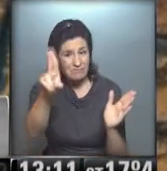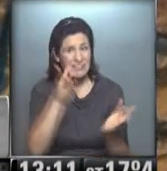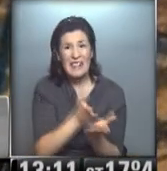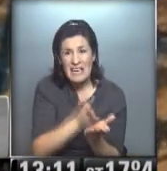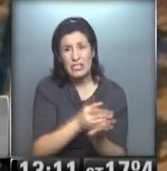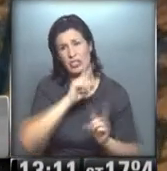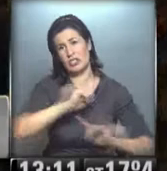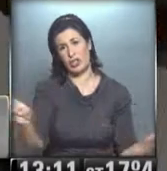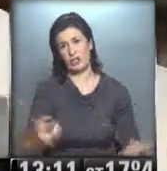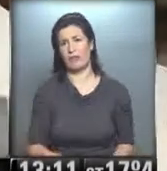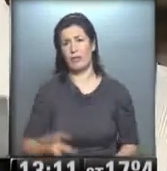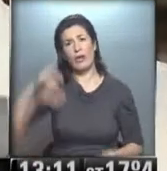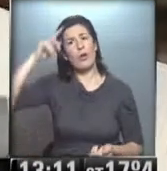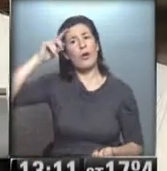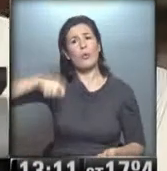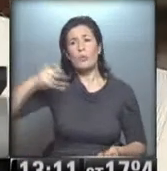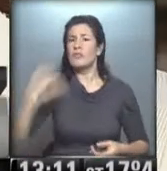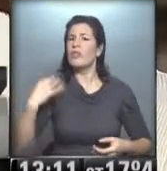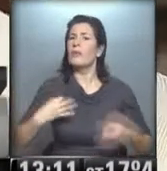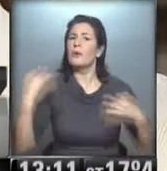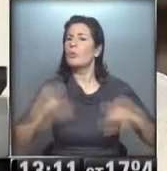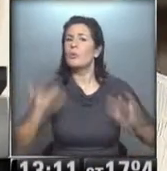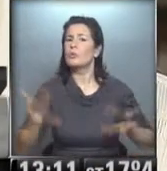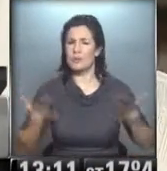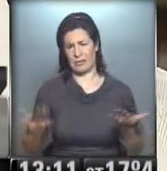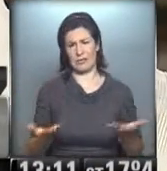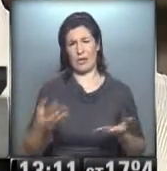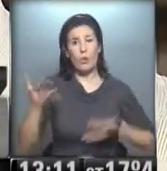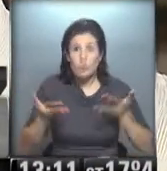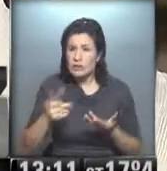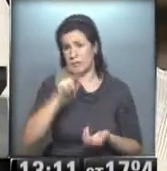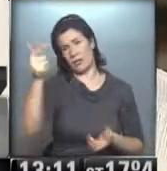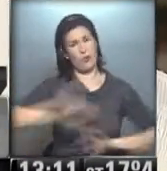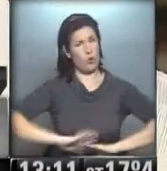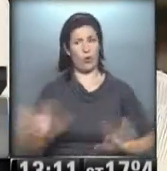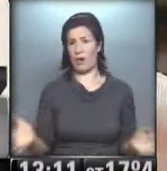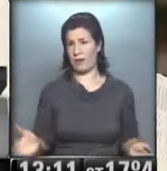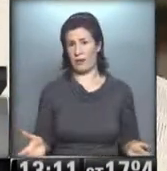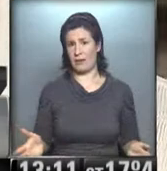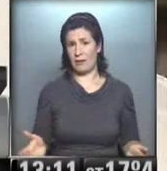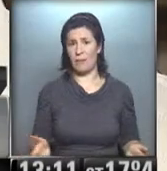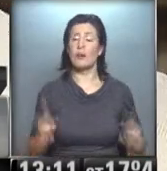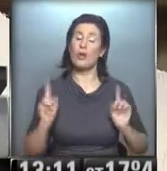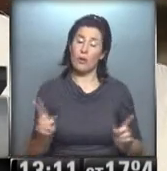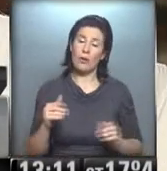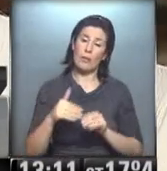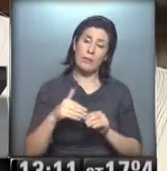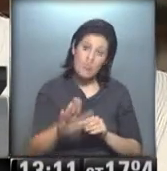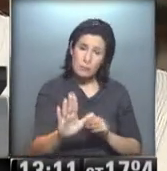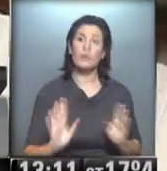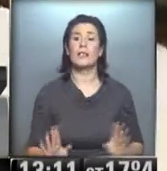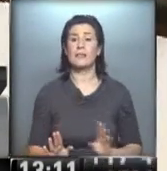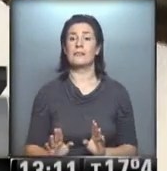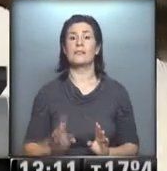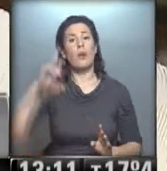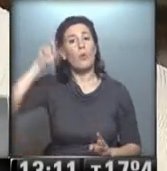ser un juicio justo una sentencia y esto no hay evidentemente no lo hay pero con posterioridad designa